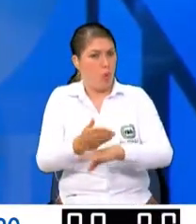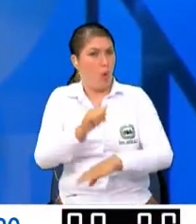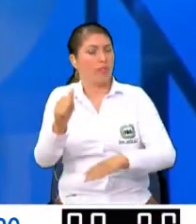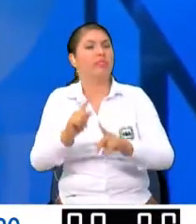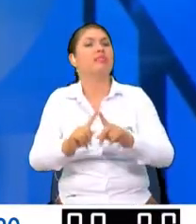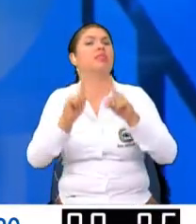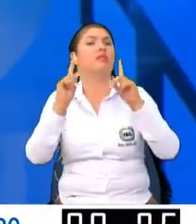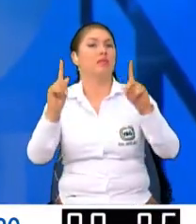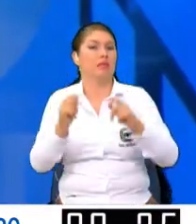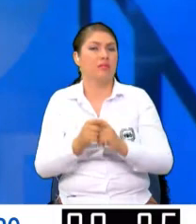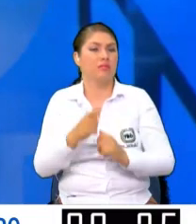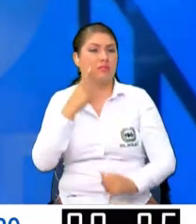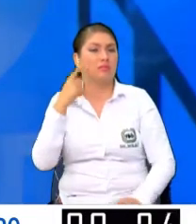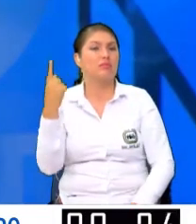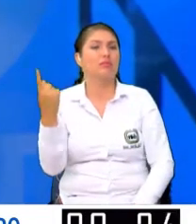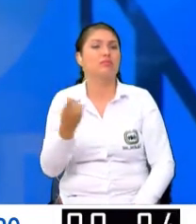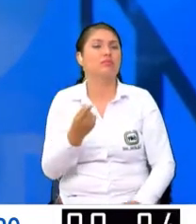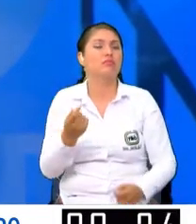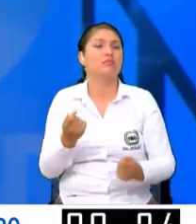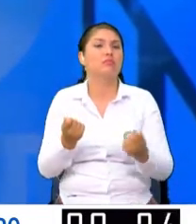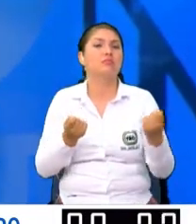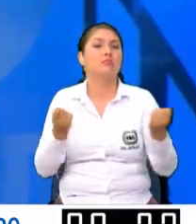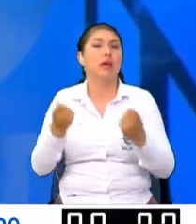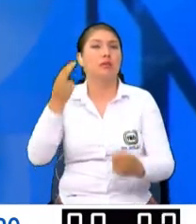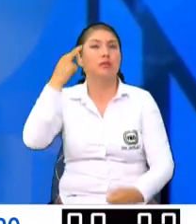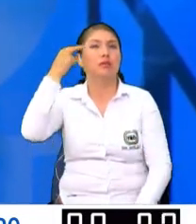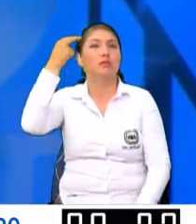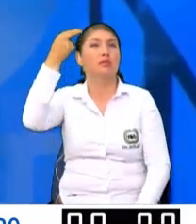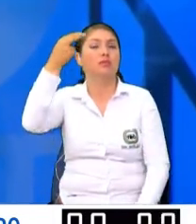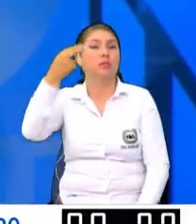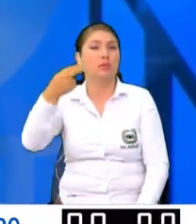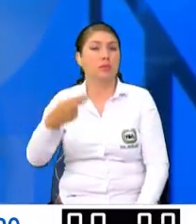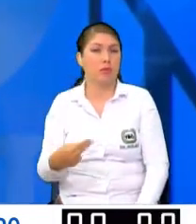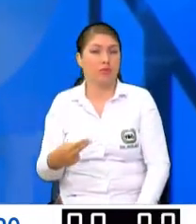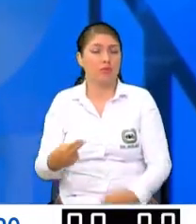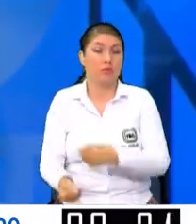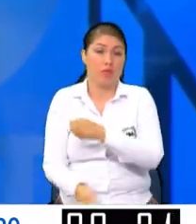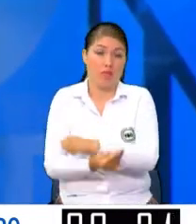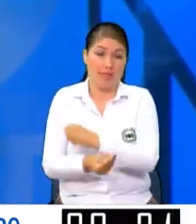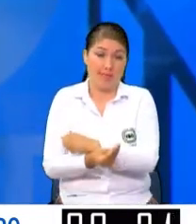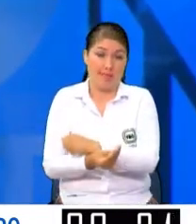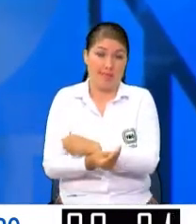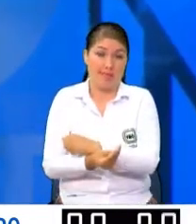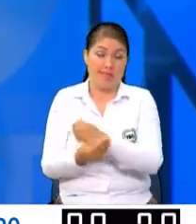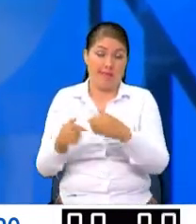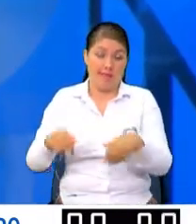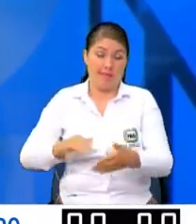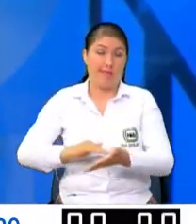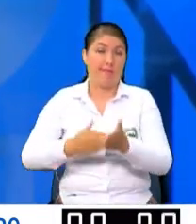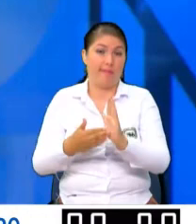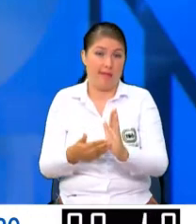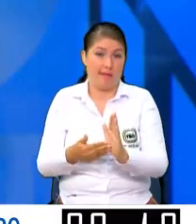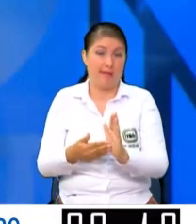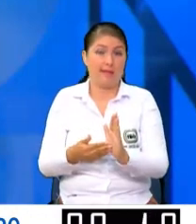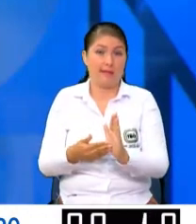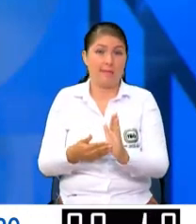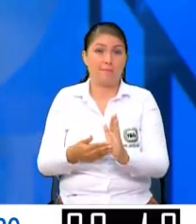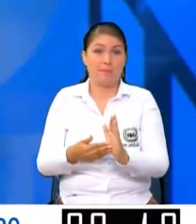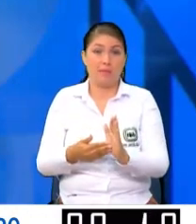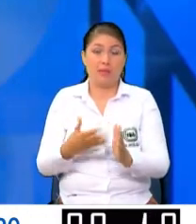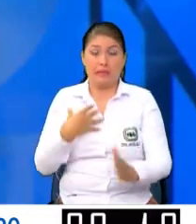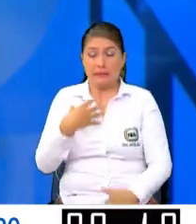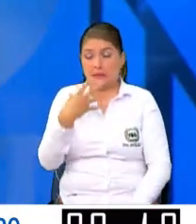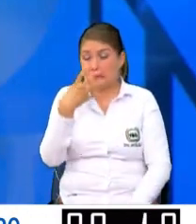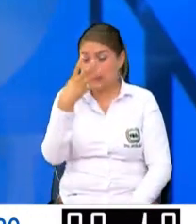diferente a los manejos históricos y corruptos que han tenido floridablanca y de los cuales nos